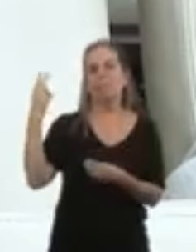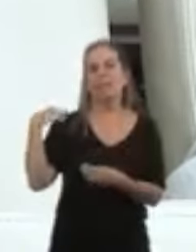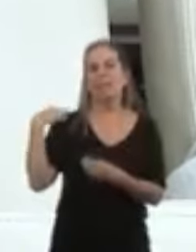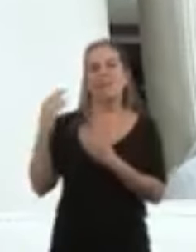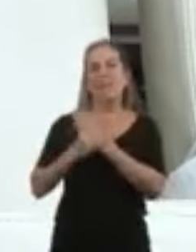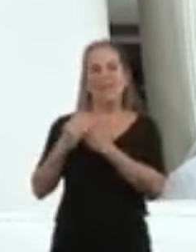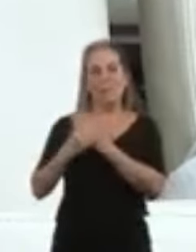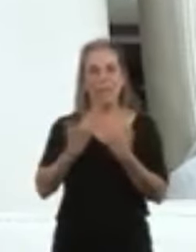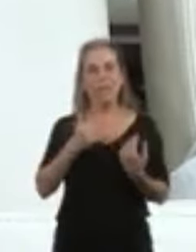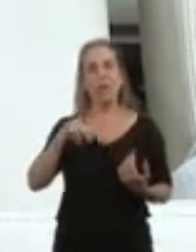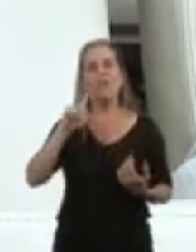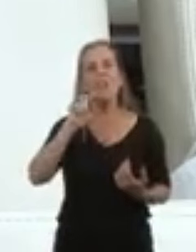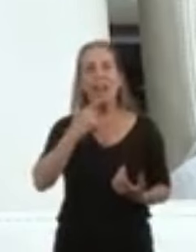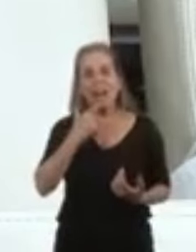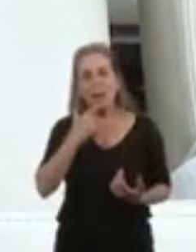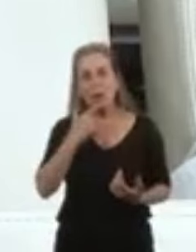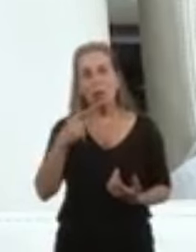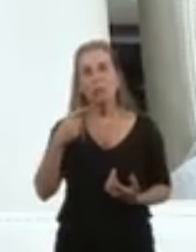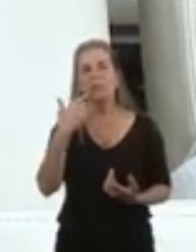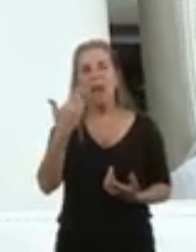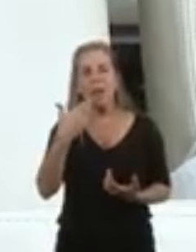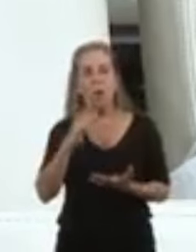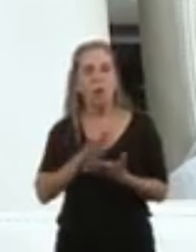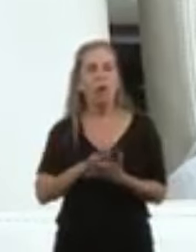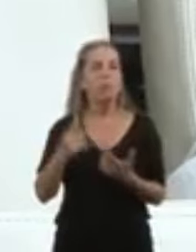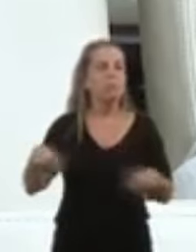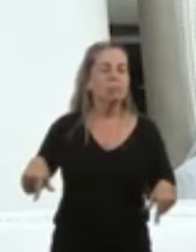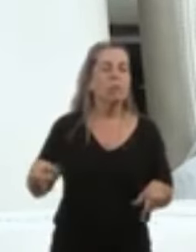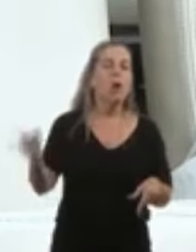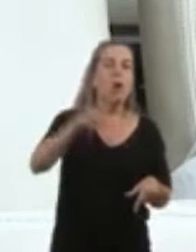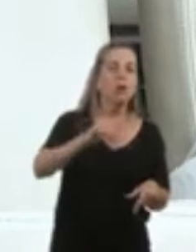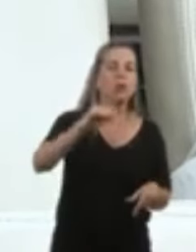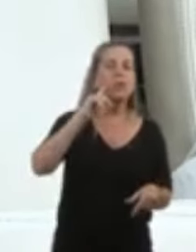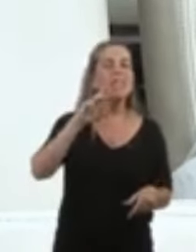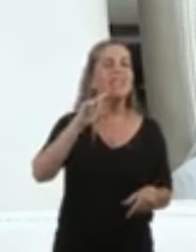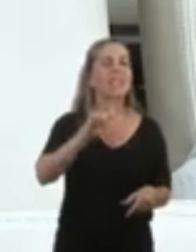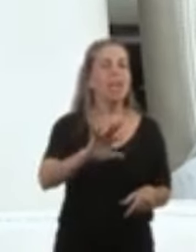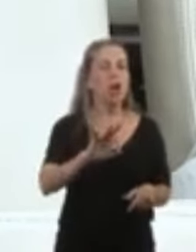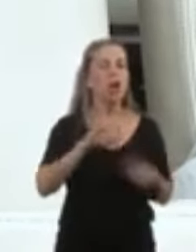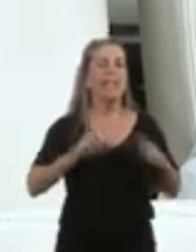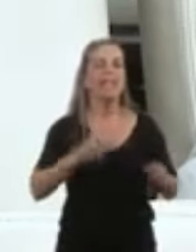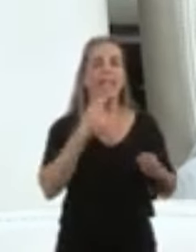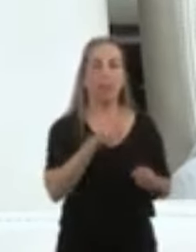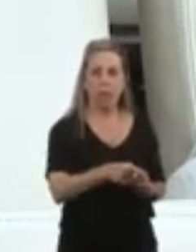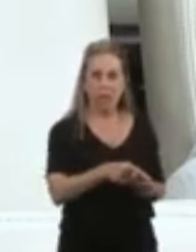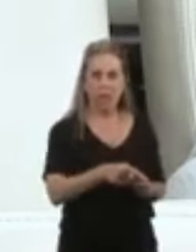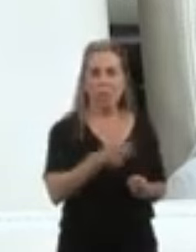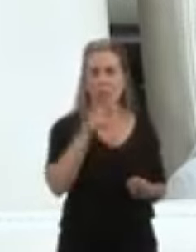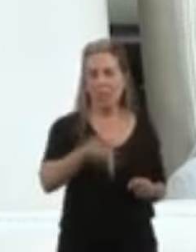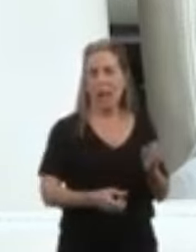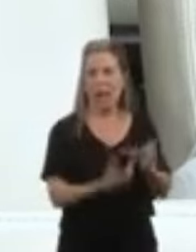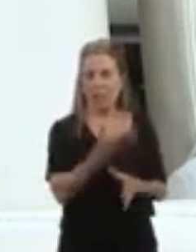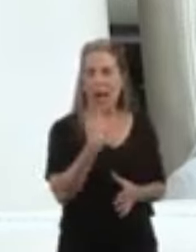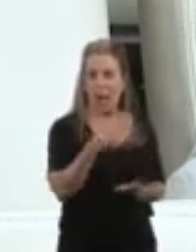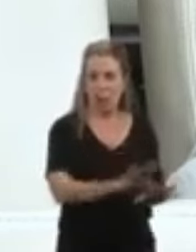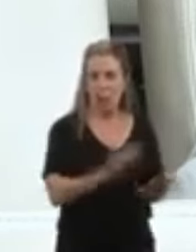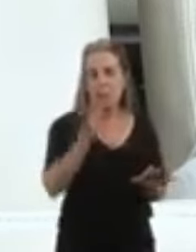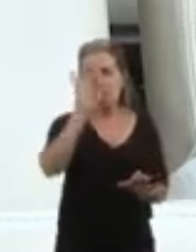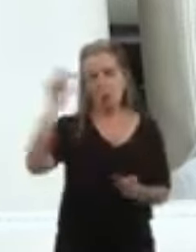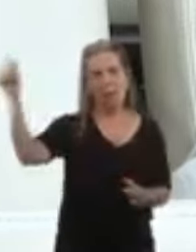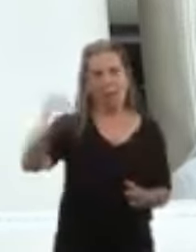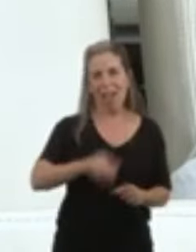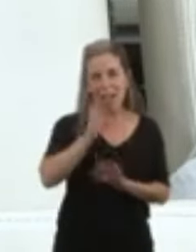Guillermo Francos entiendo que también habló hace un rato Rodríguez chirilo secretario de energía quien jamás estuvo aquí para una pregunta pero tuvo tiempo para